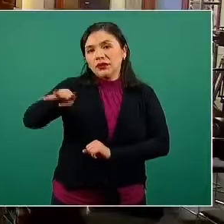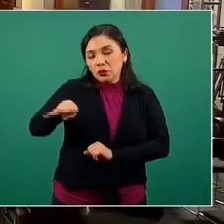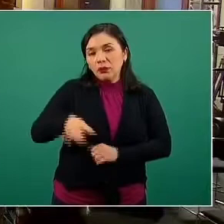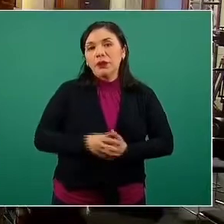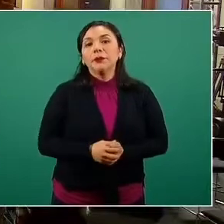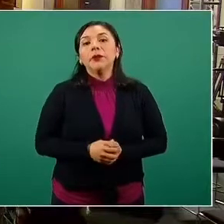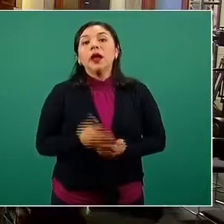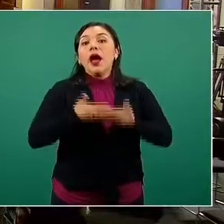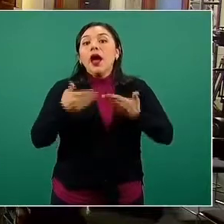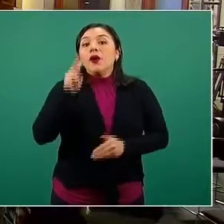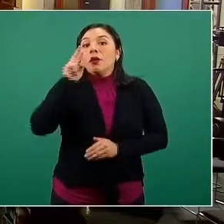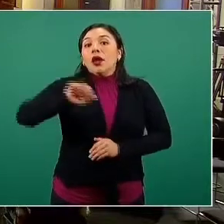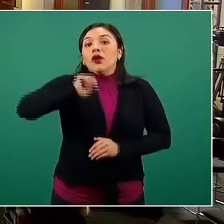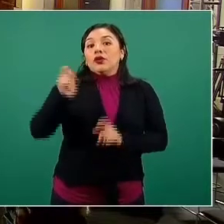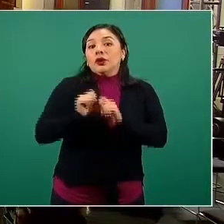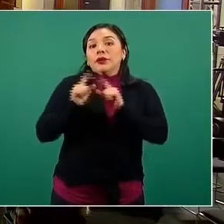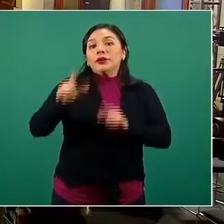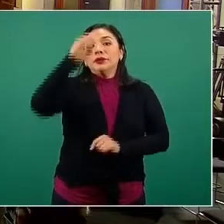Veamos ahora la siguiente